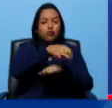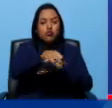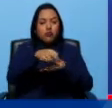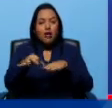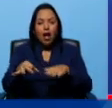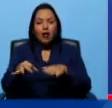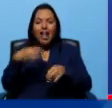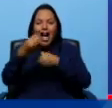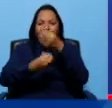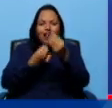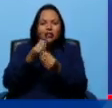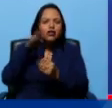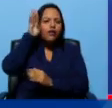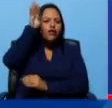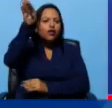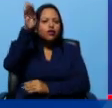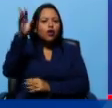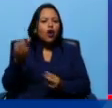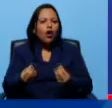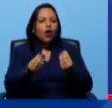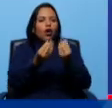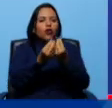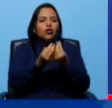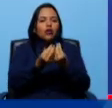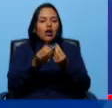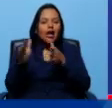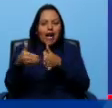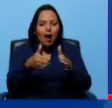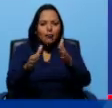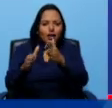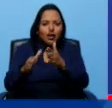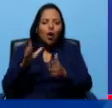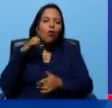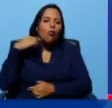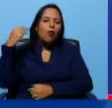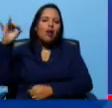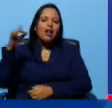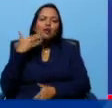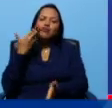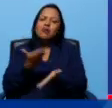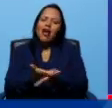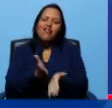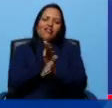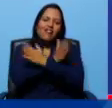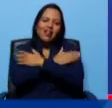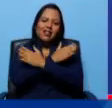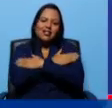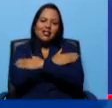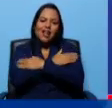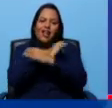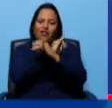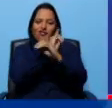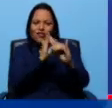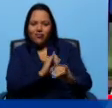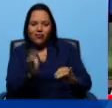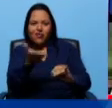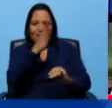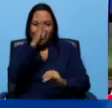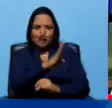Forjando Futuro, con el Caminito de Guarena. Muchas gracias, pues, felicidades y bendiciones.